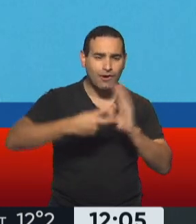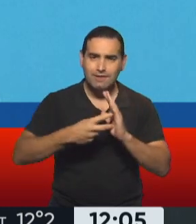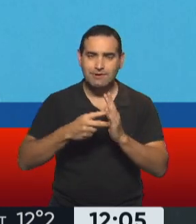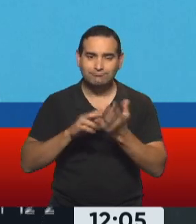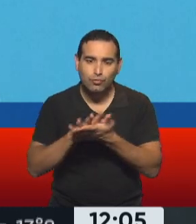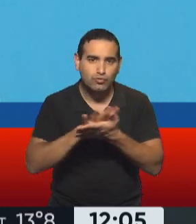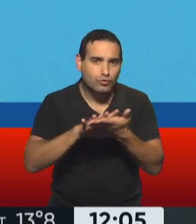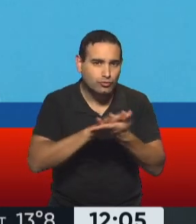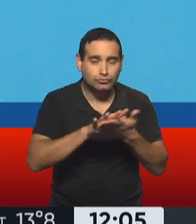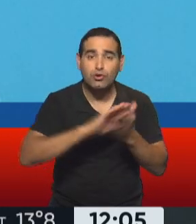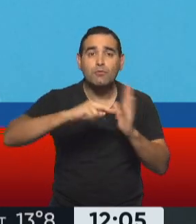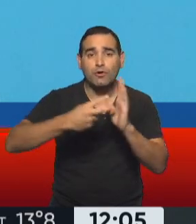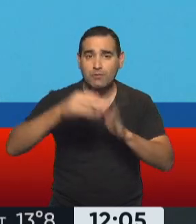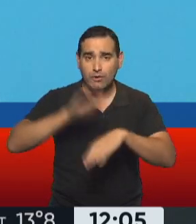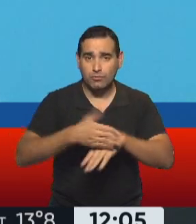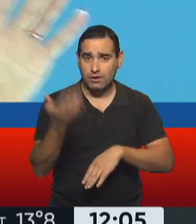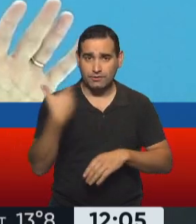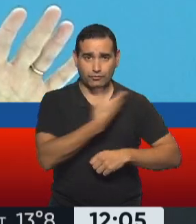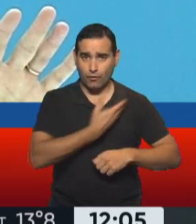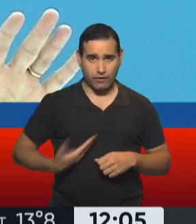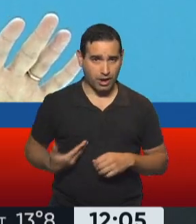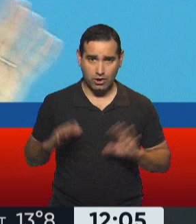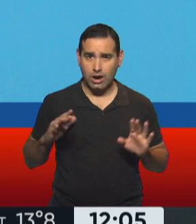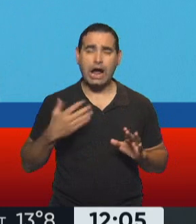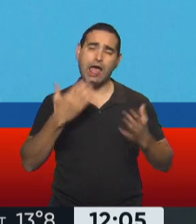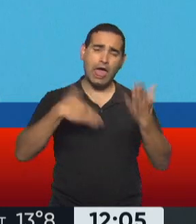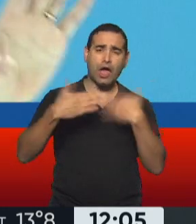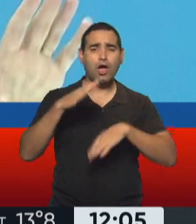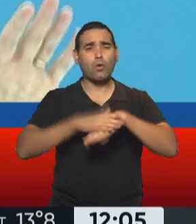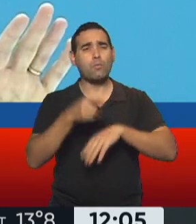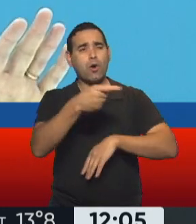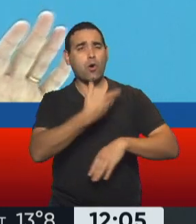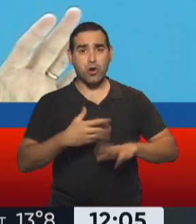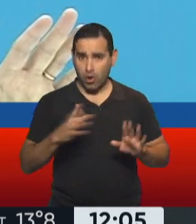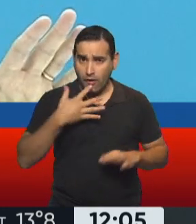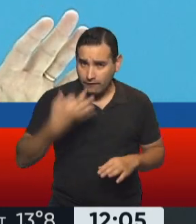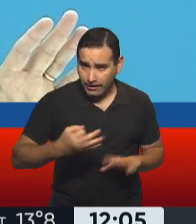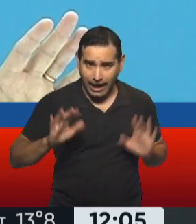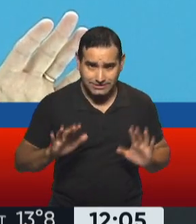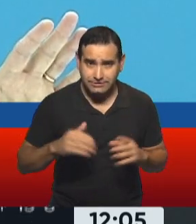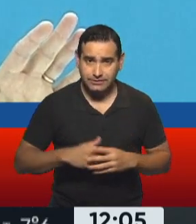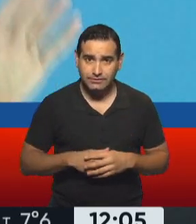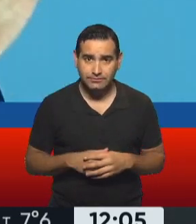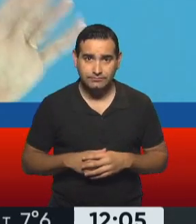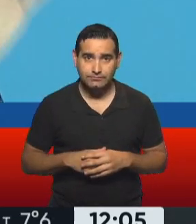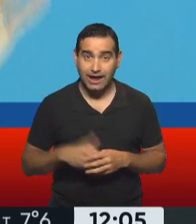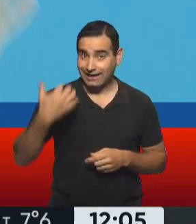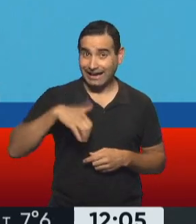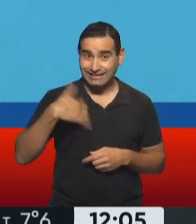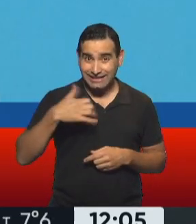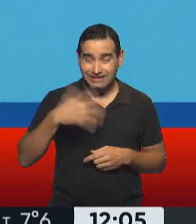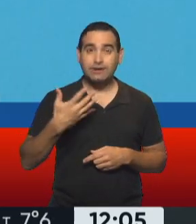que nos había dejado el gobierno anterior y sin ponerlo como excusa. Es simplemente una descripción de la realidad. La Argentina